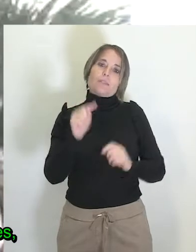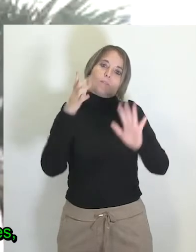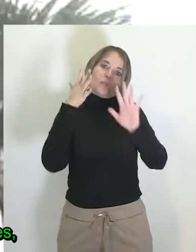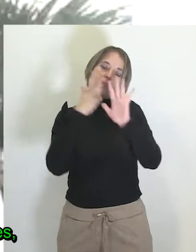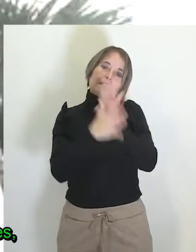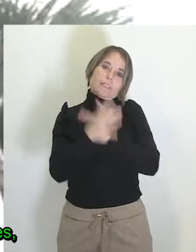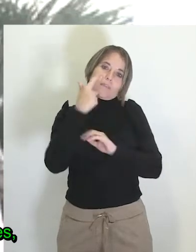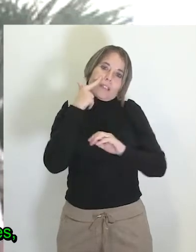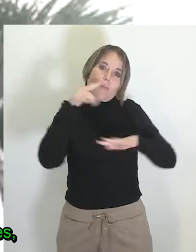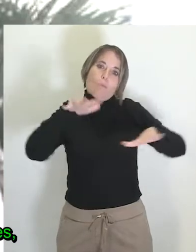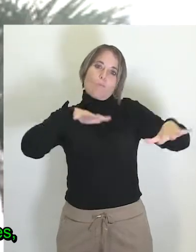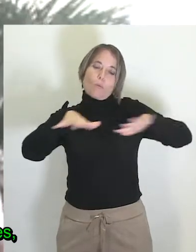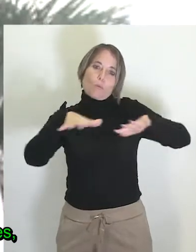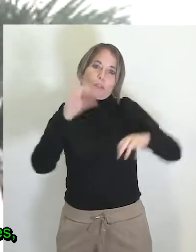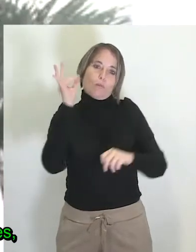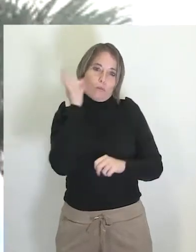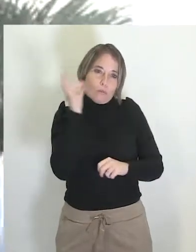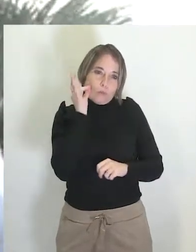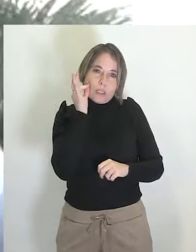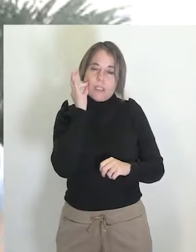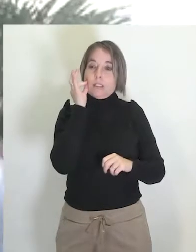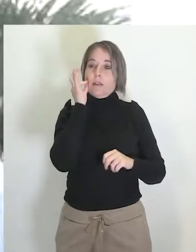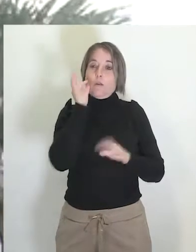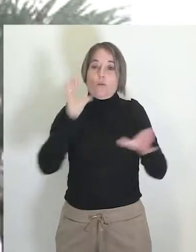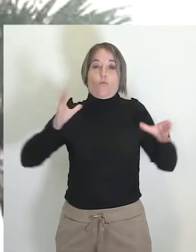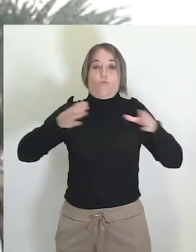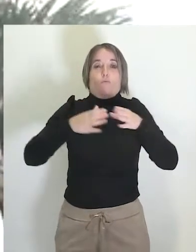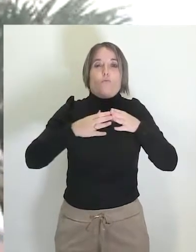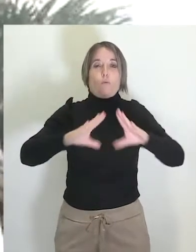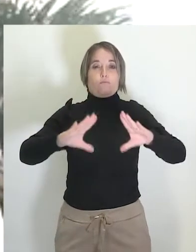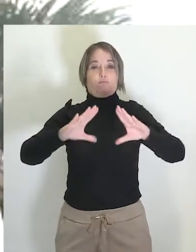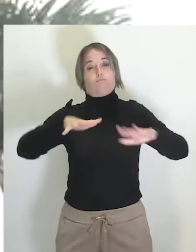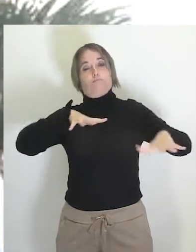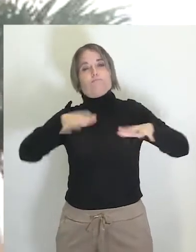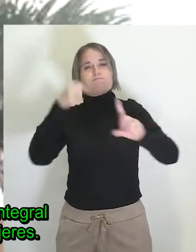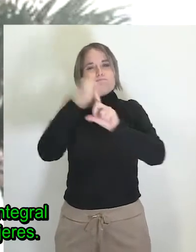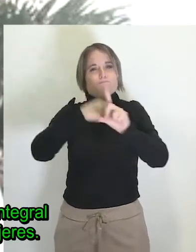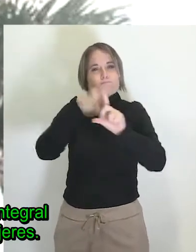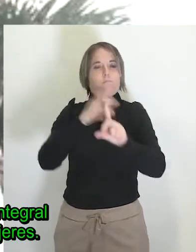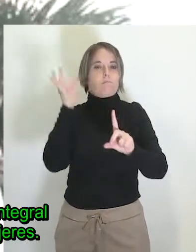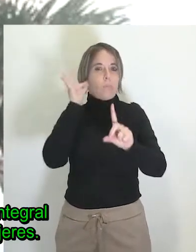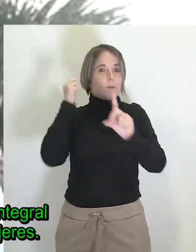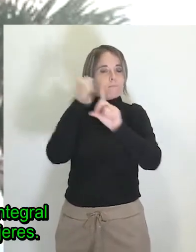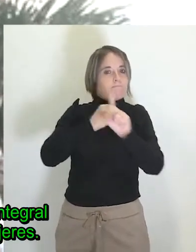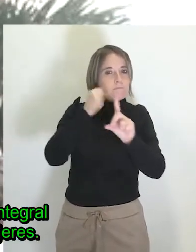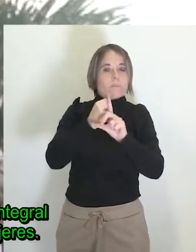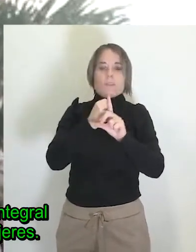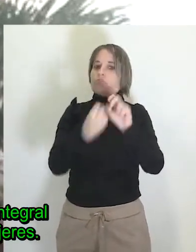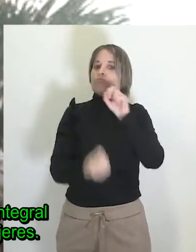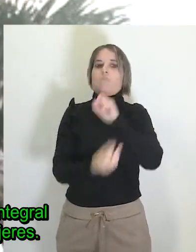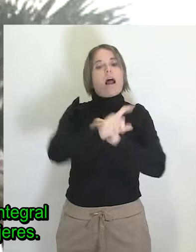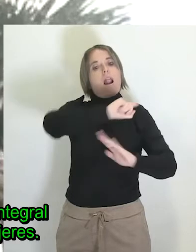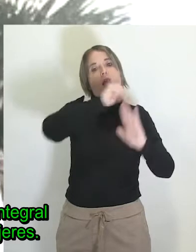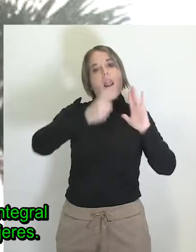Esto lo que hizo fue que el movimiento de mujeres, el movimiento amplio de mujeres en Nicaragua, presionara también por una